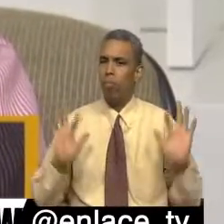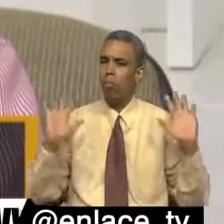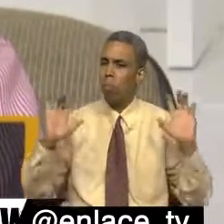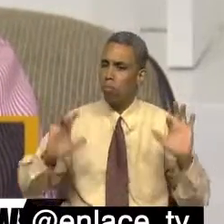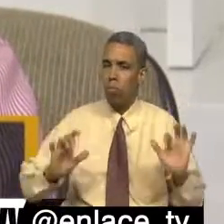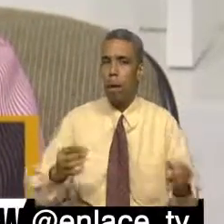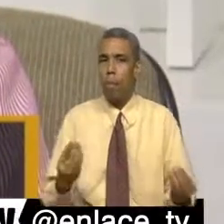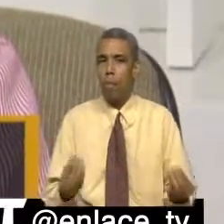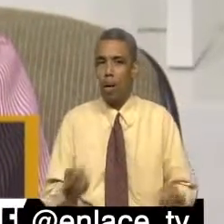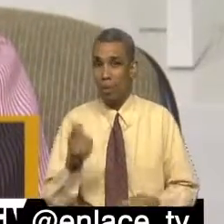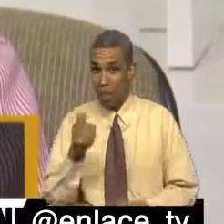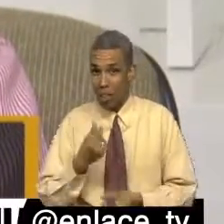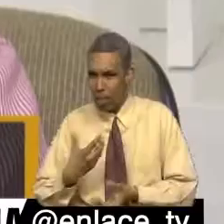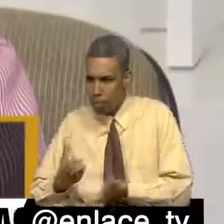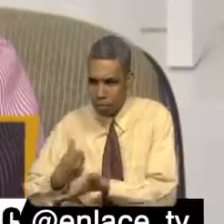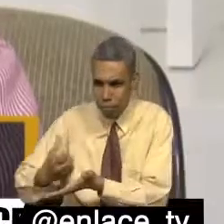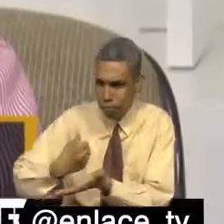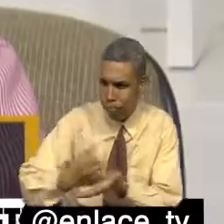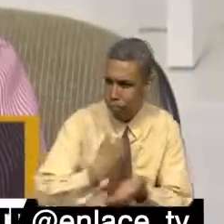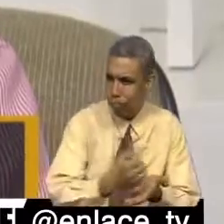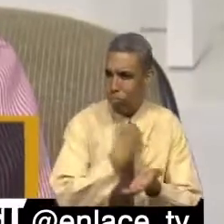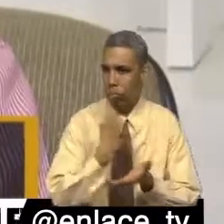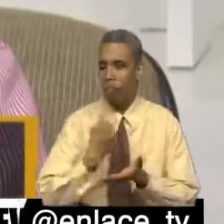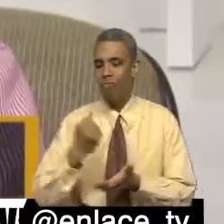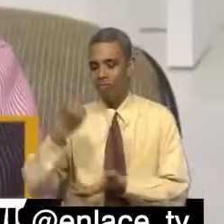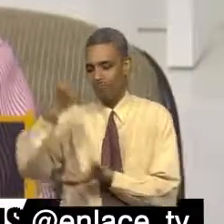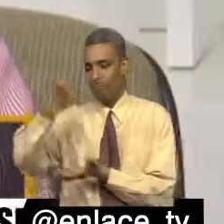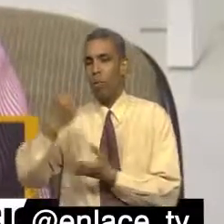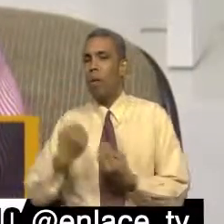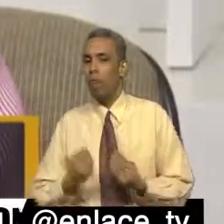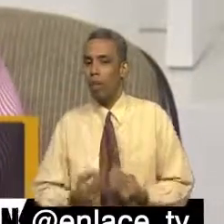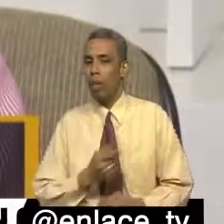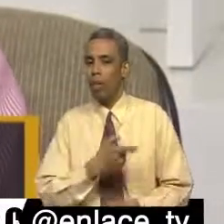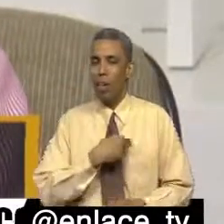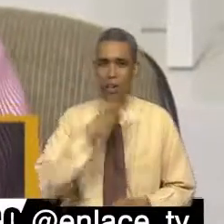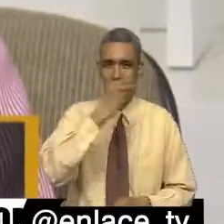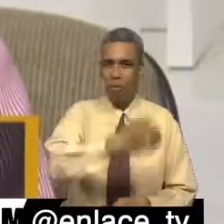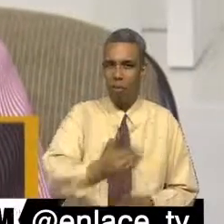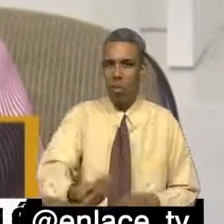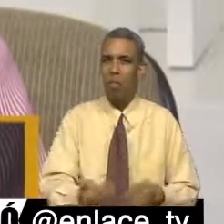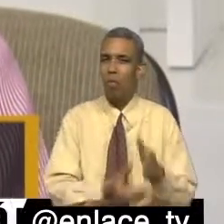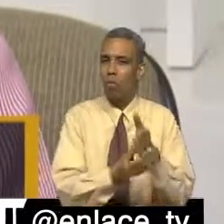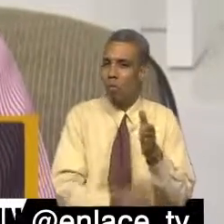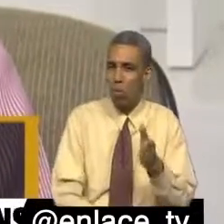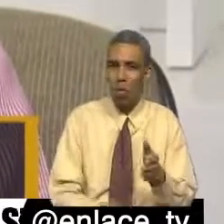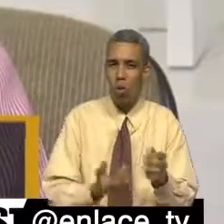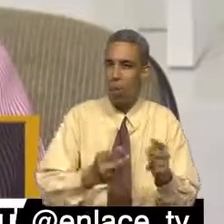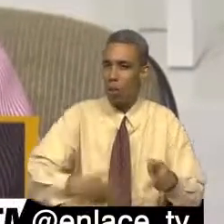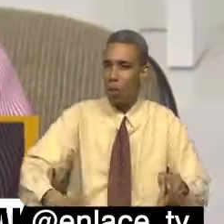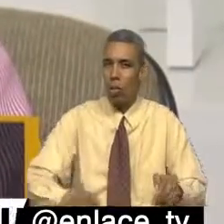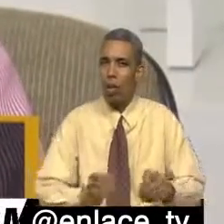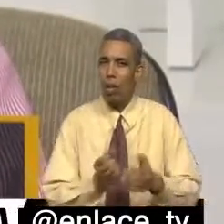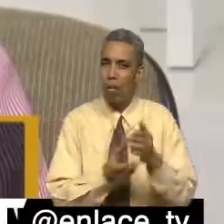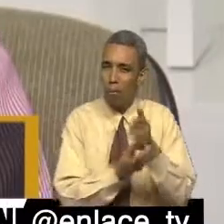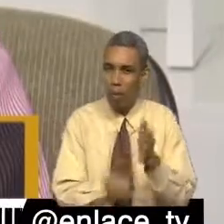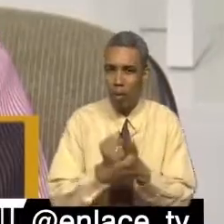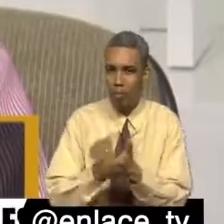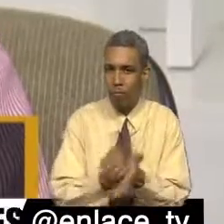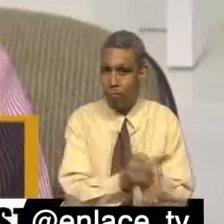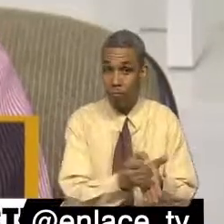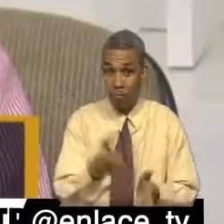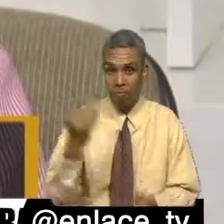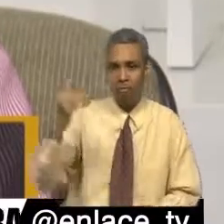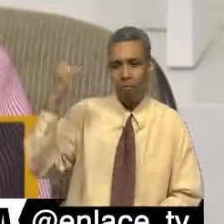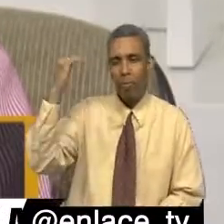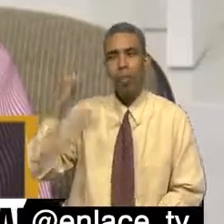repetir la Noche de Compositores en su versión número 11. Fue por allá en el año 2007,